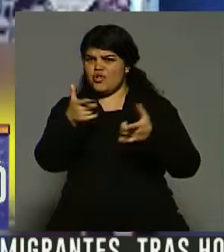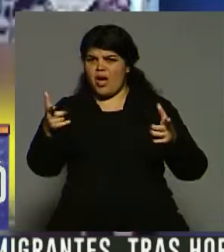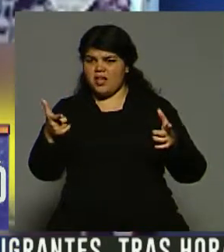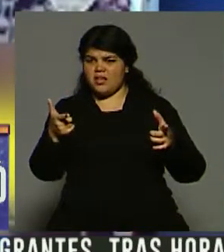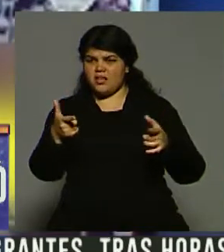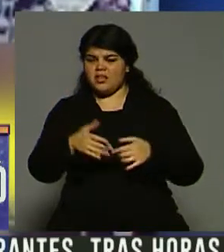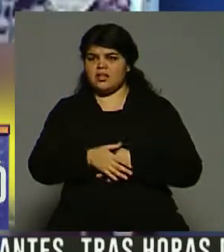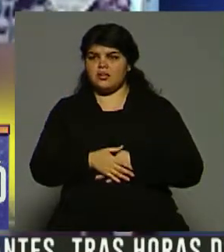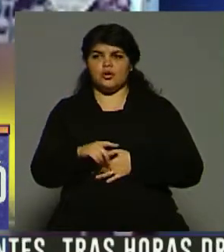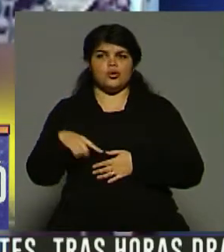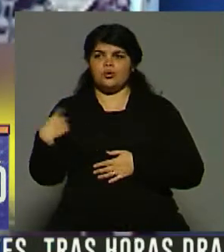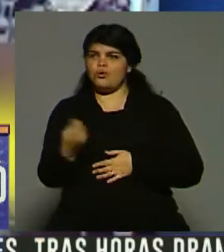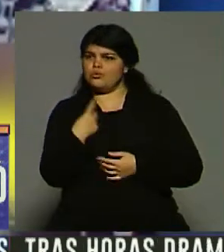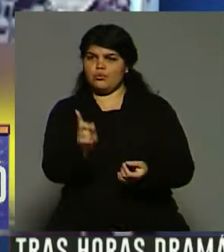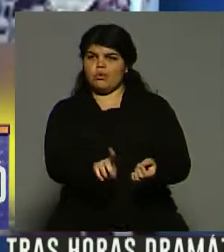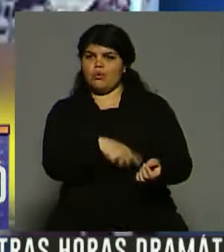acostumbrados